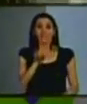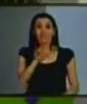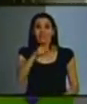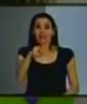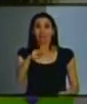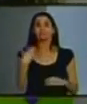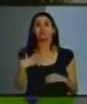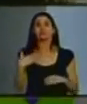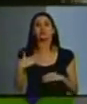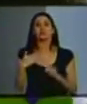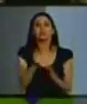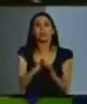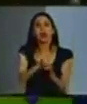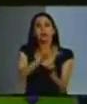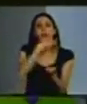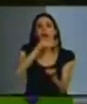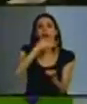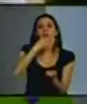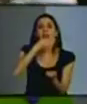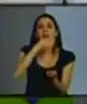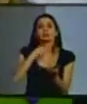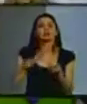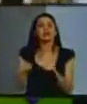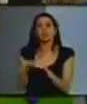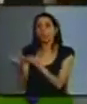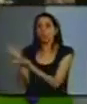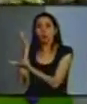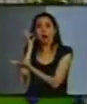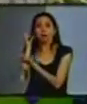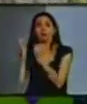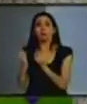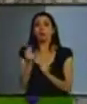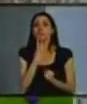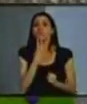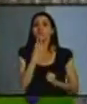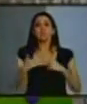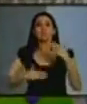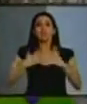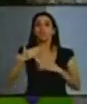fundamental para sobrellevar un tratamiento que permita, tal como lo hace ella, llevar una vida normal.